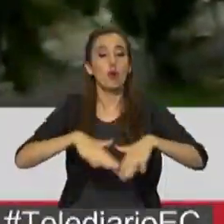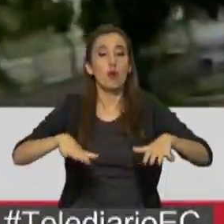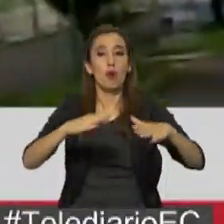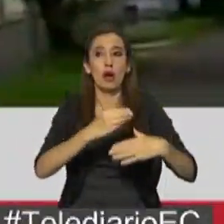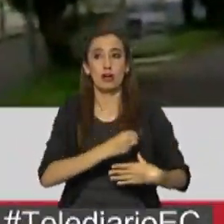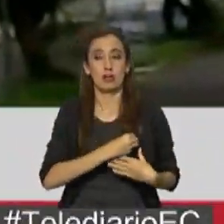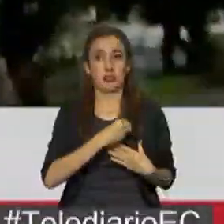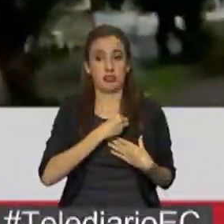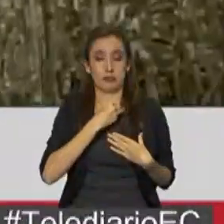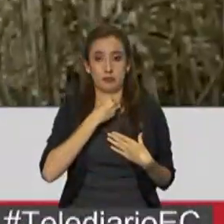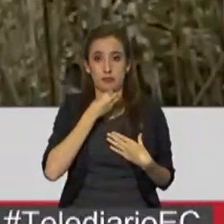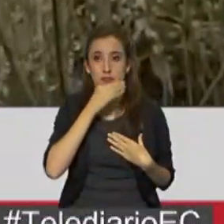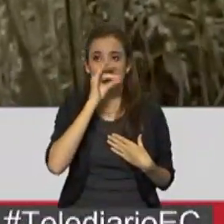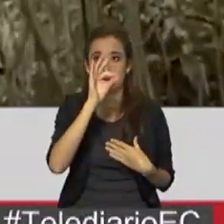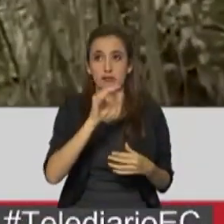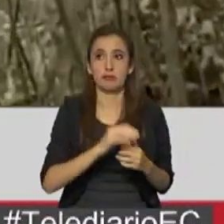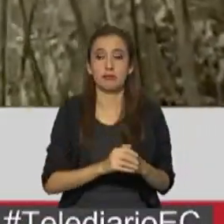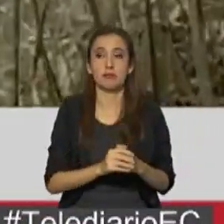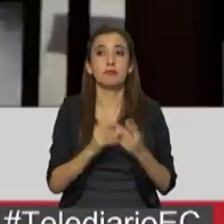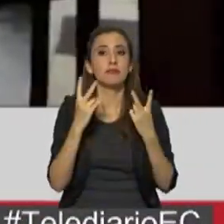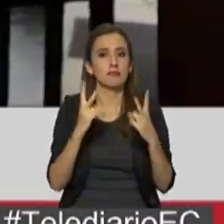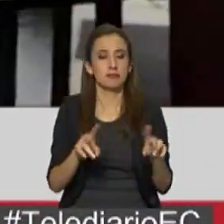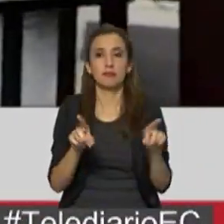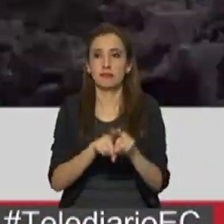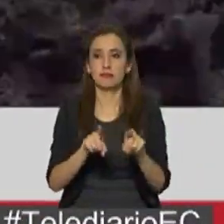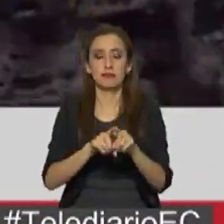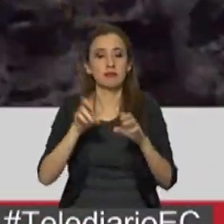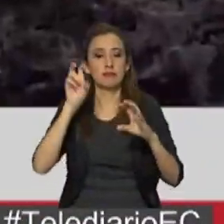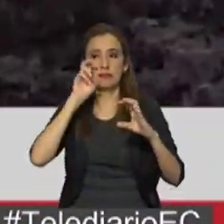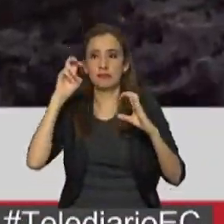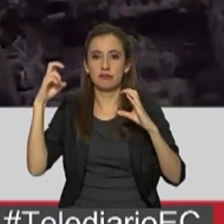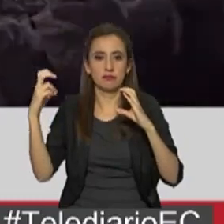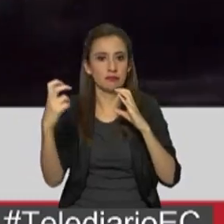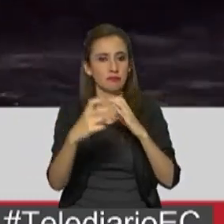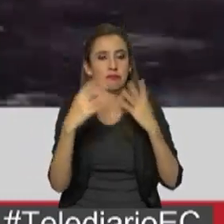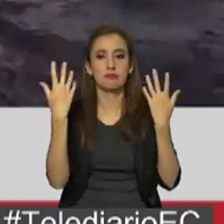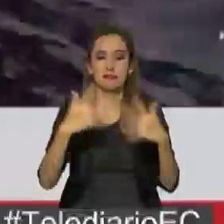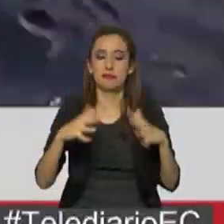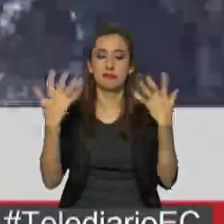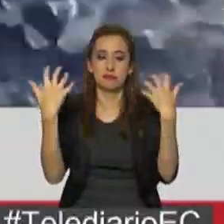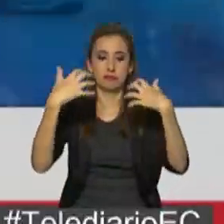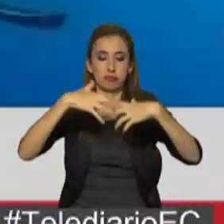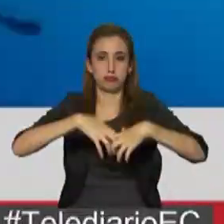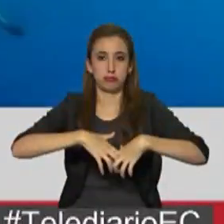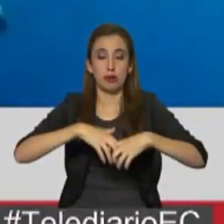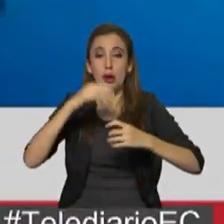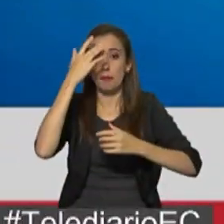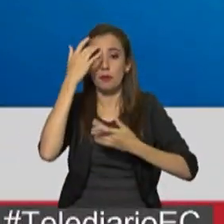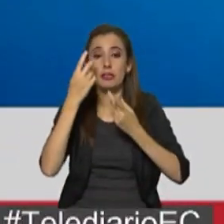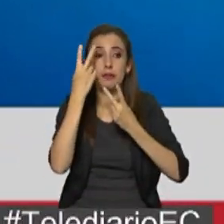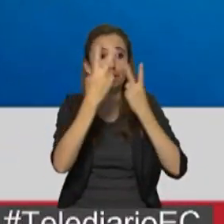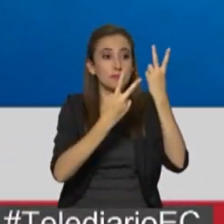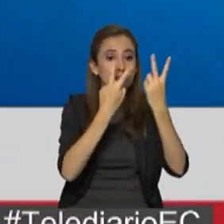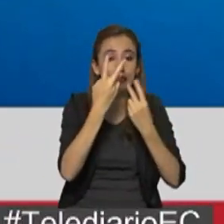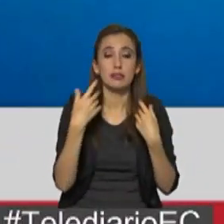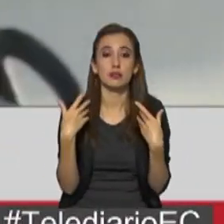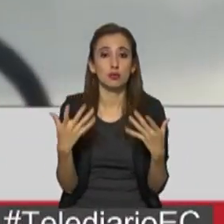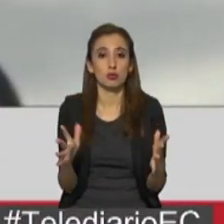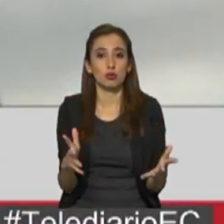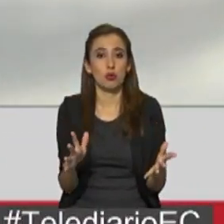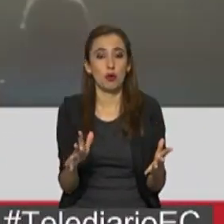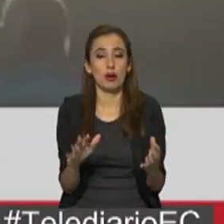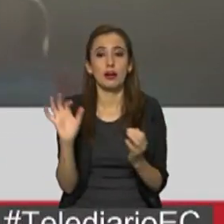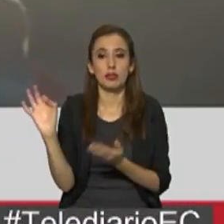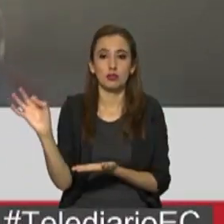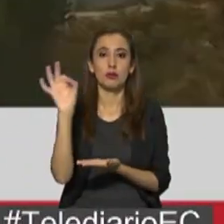a su paso por el mundo situación que también ha afectado al turismo pues no hay visitantes sin embargo sus representantes